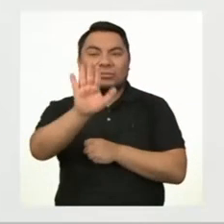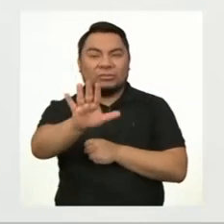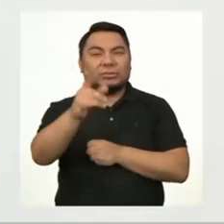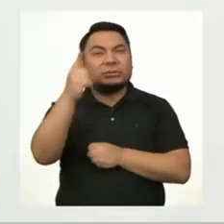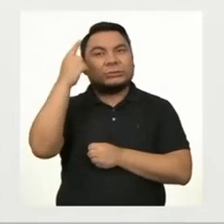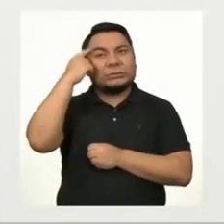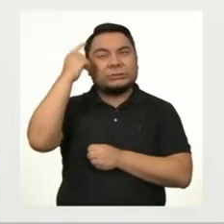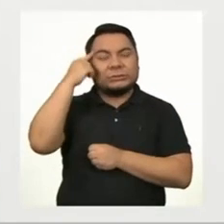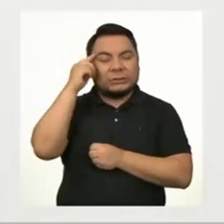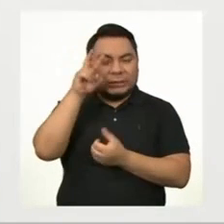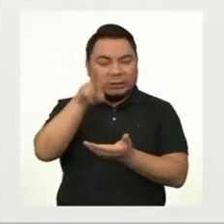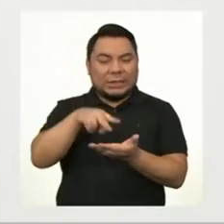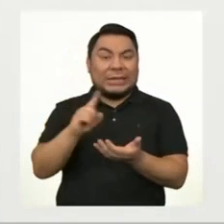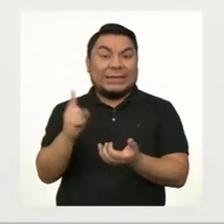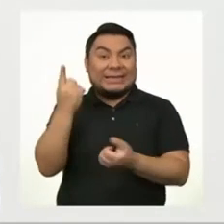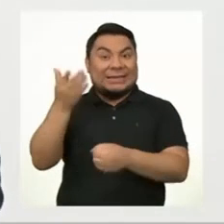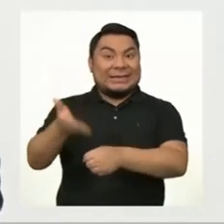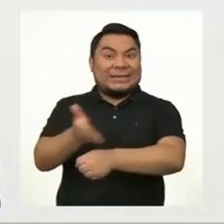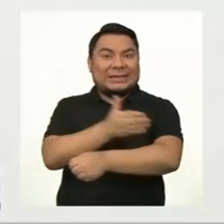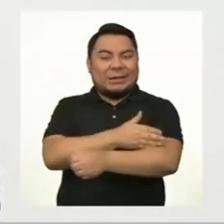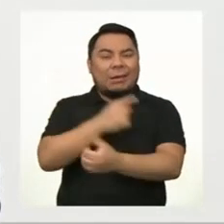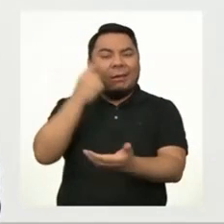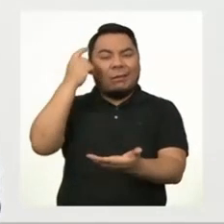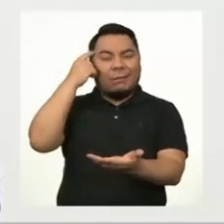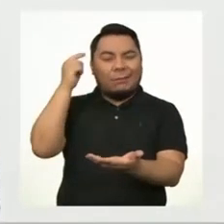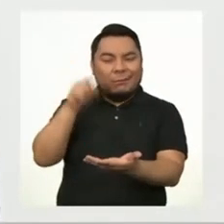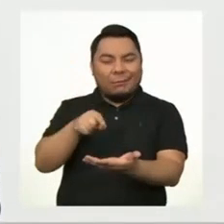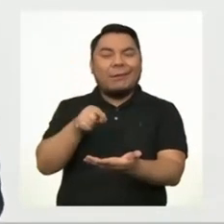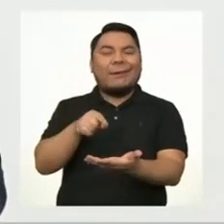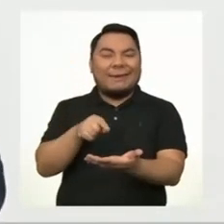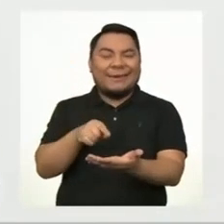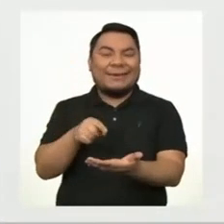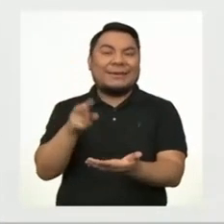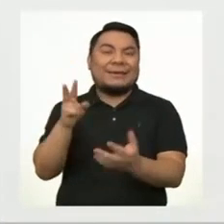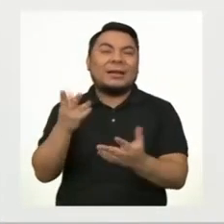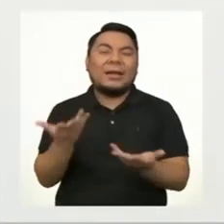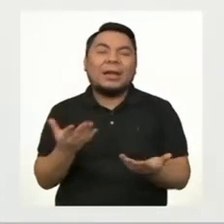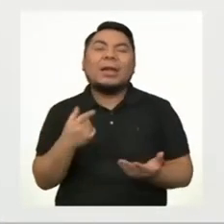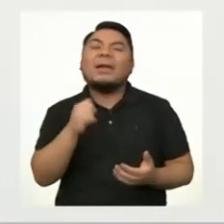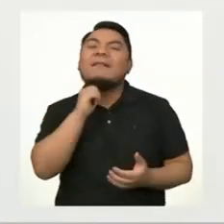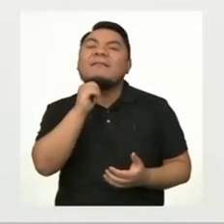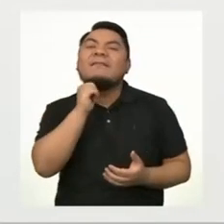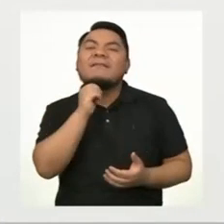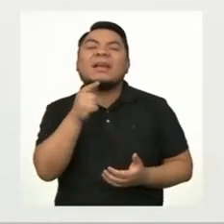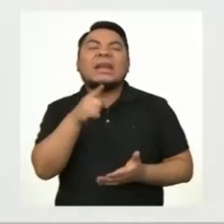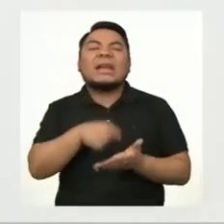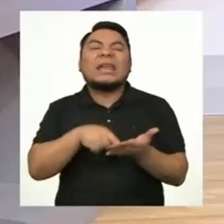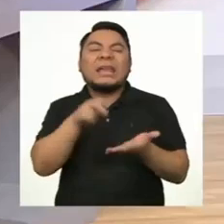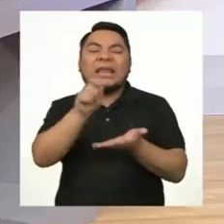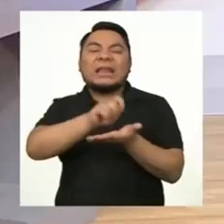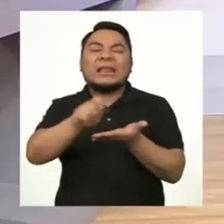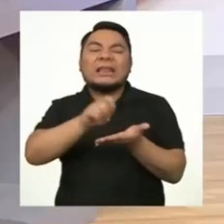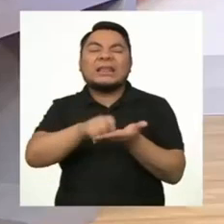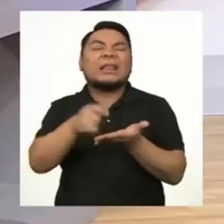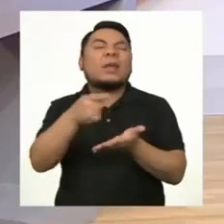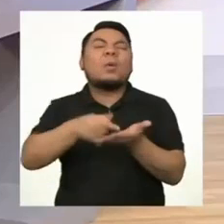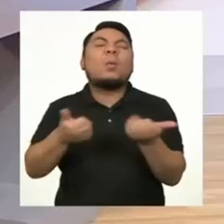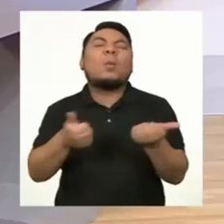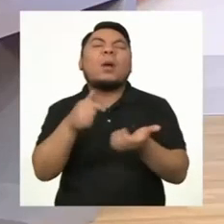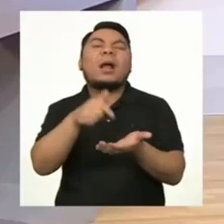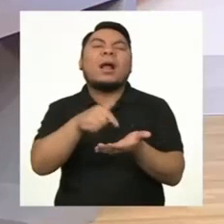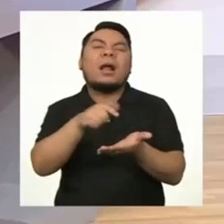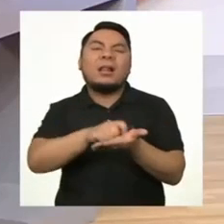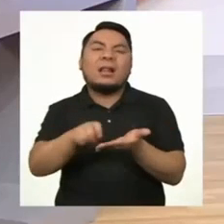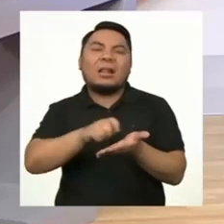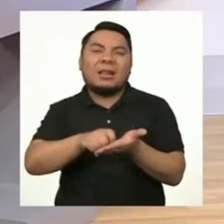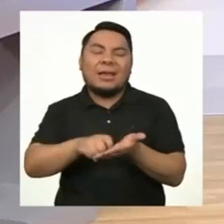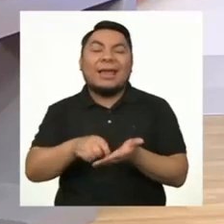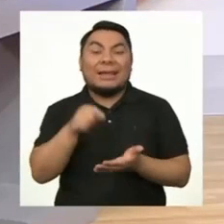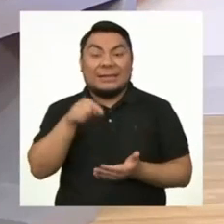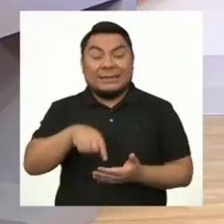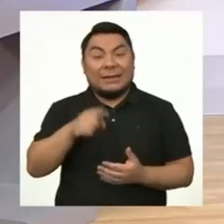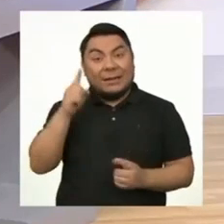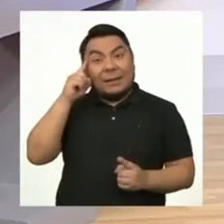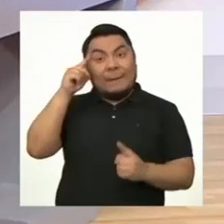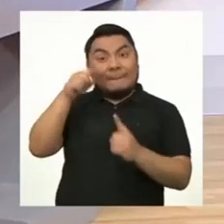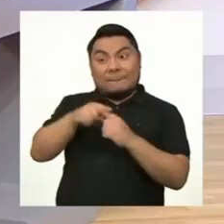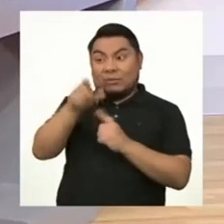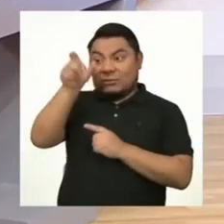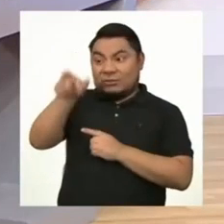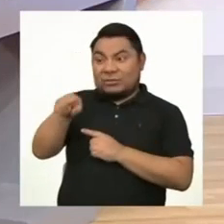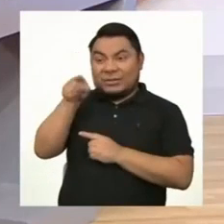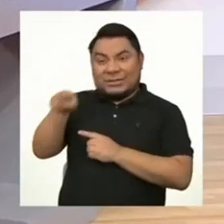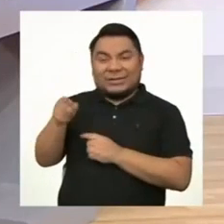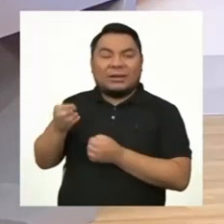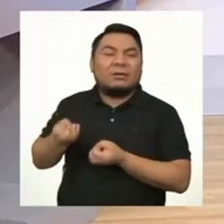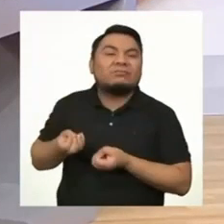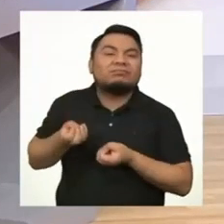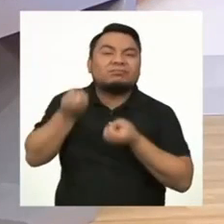hipótesis inicial. Nos faltaba determinar qué tipo de texto es. Como ya quedó claro que el propósito de la autora es